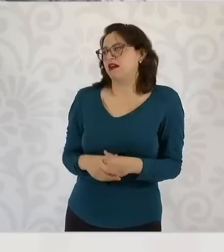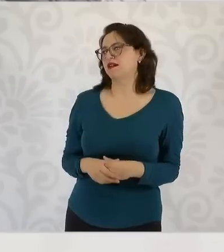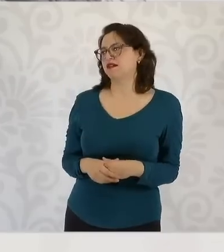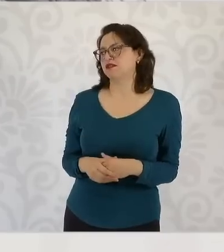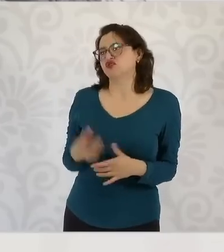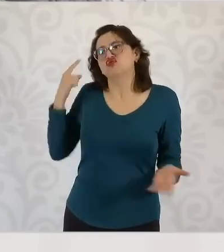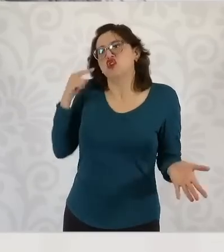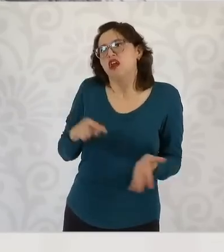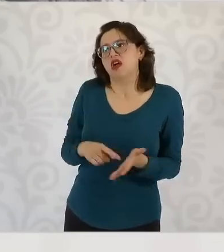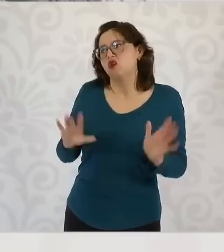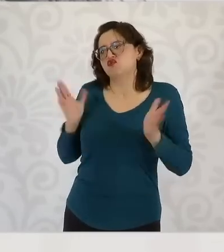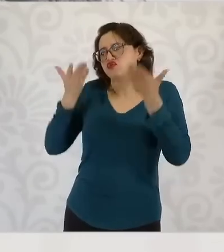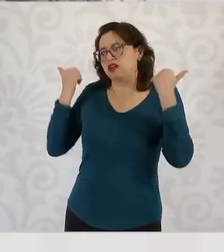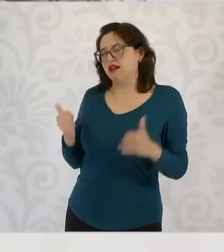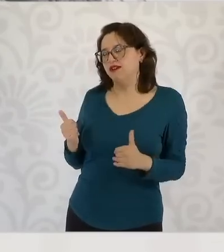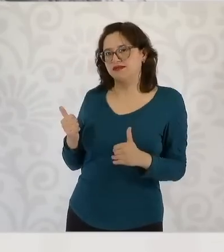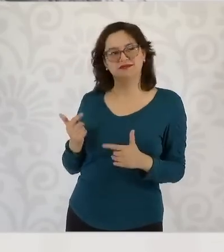fuentes?